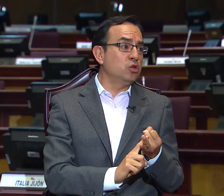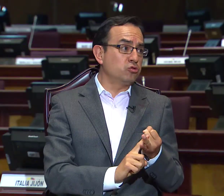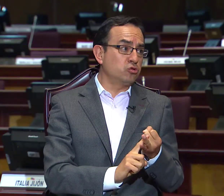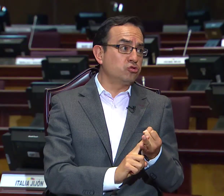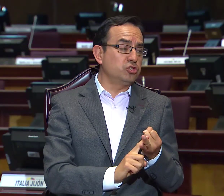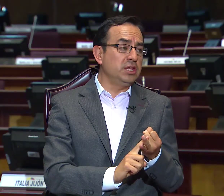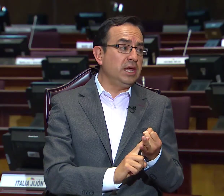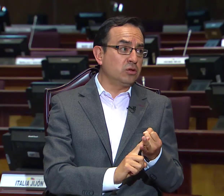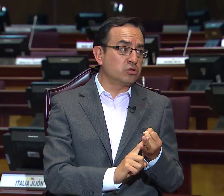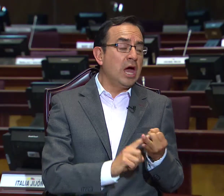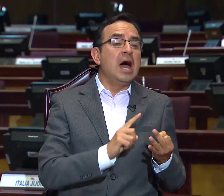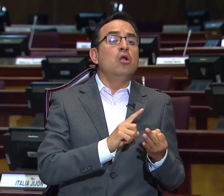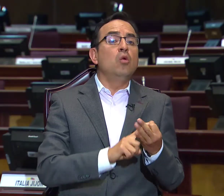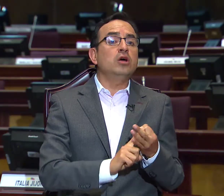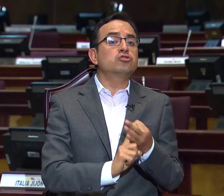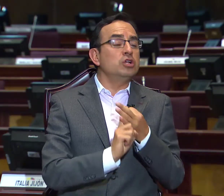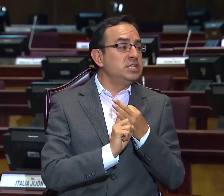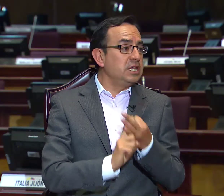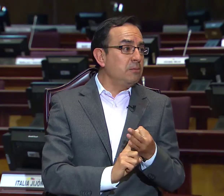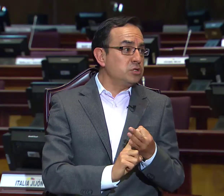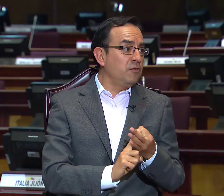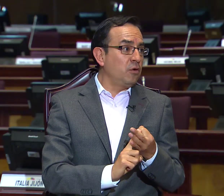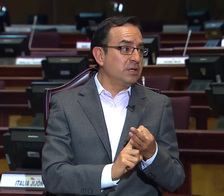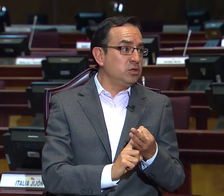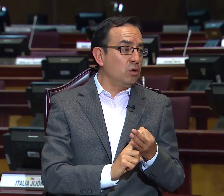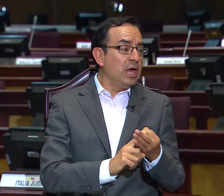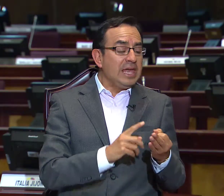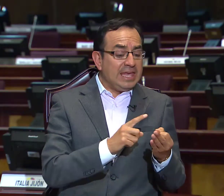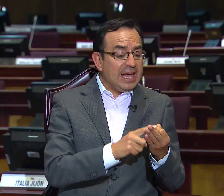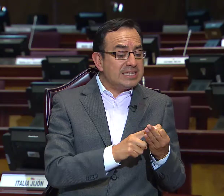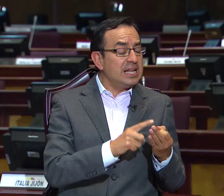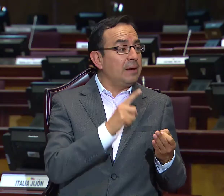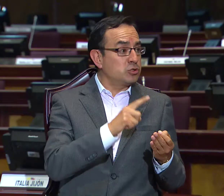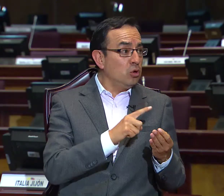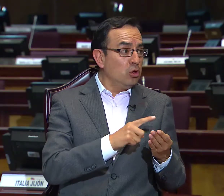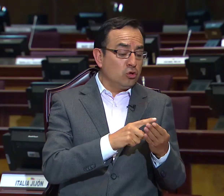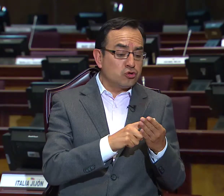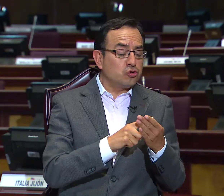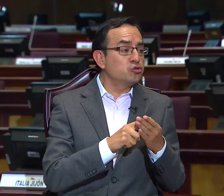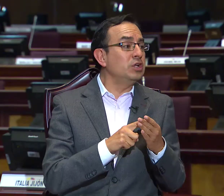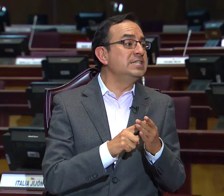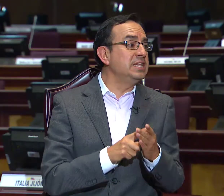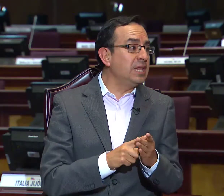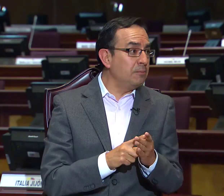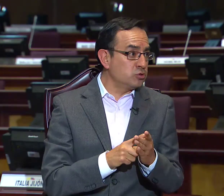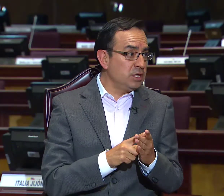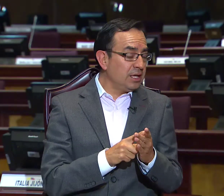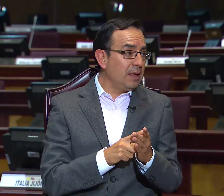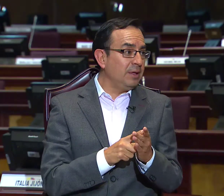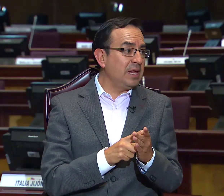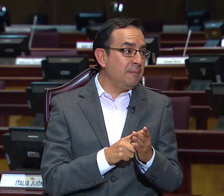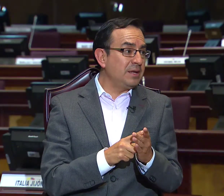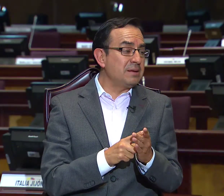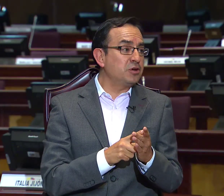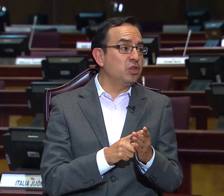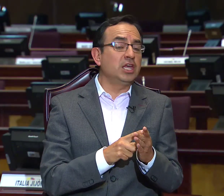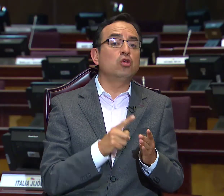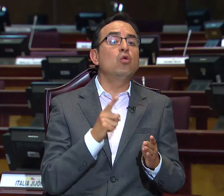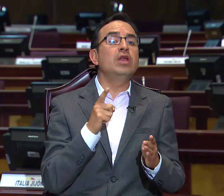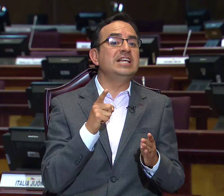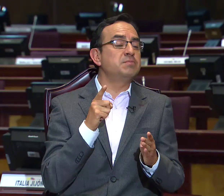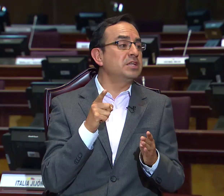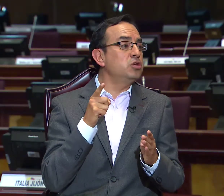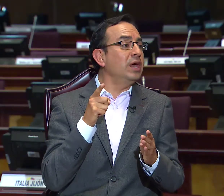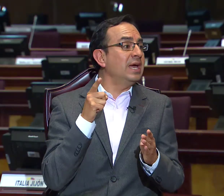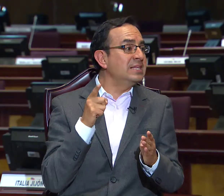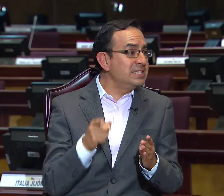negociación de los costos indirectos luego solicitamos información y en ese lapso nosotros solicitamos directamente a la empresa metro de quito